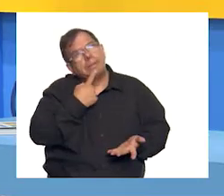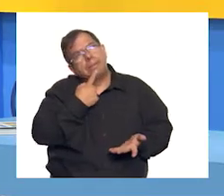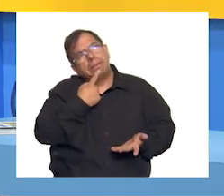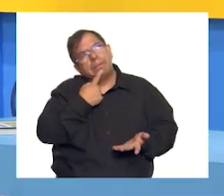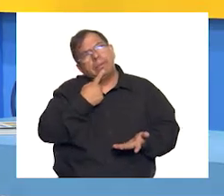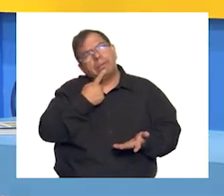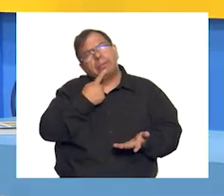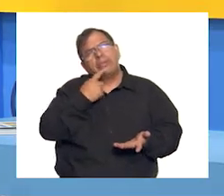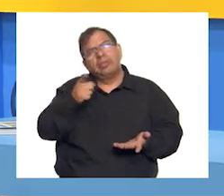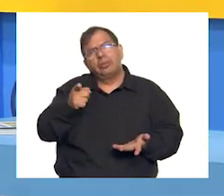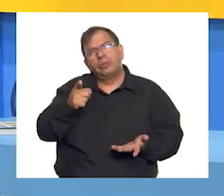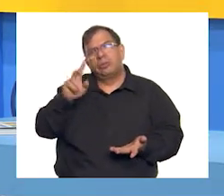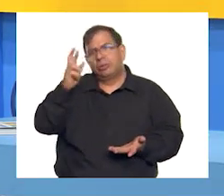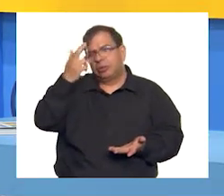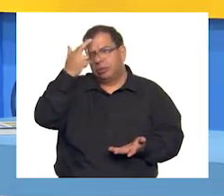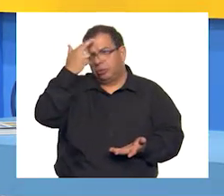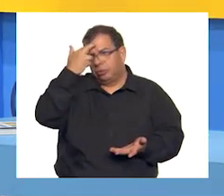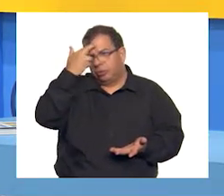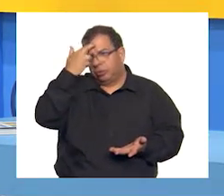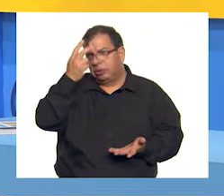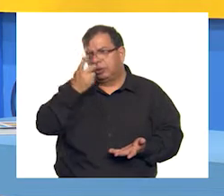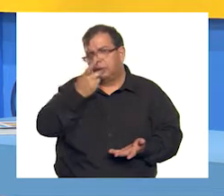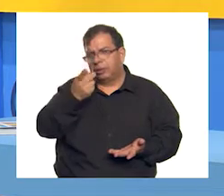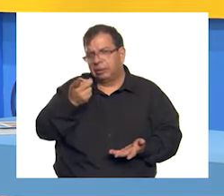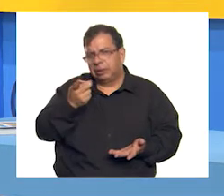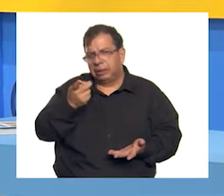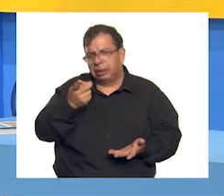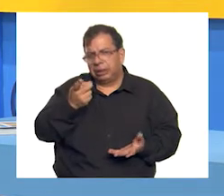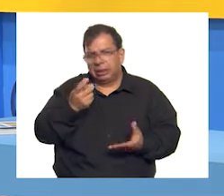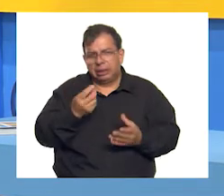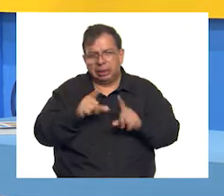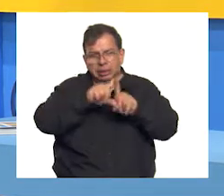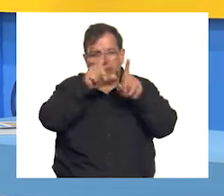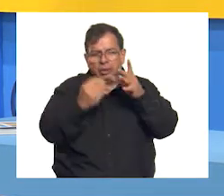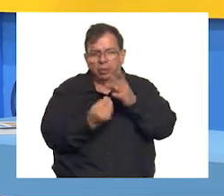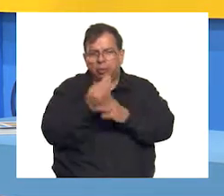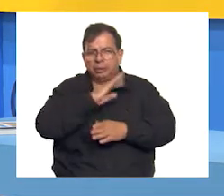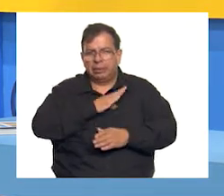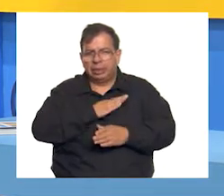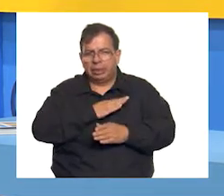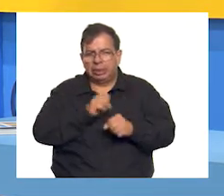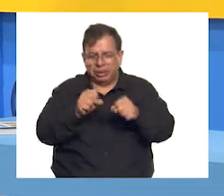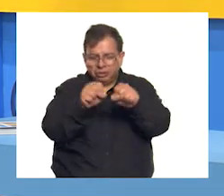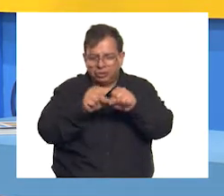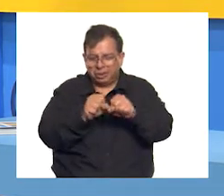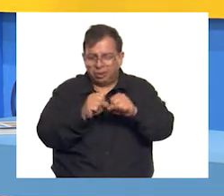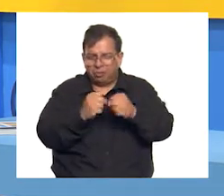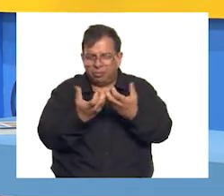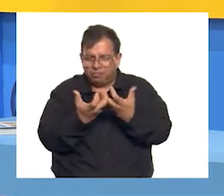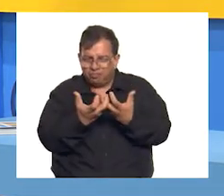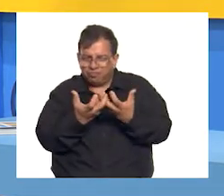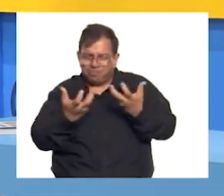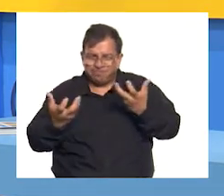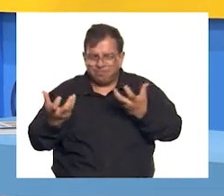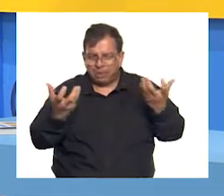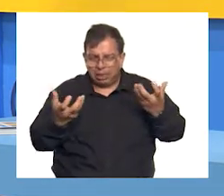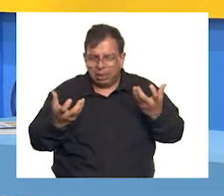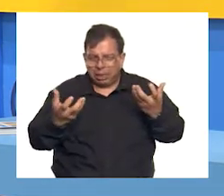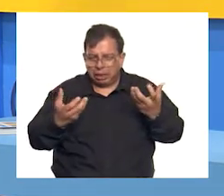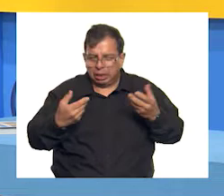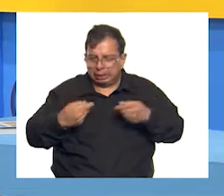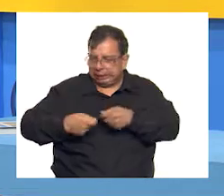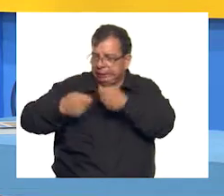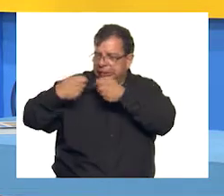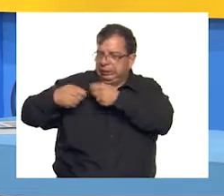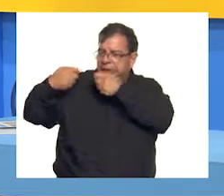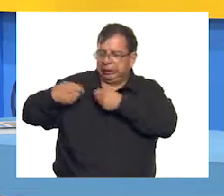Pues para empezar, recuerdo que habíamos dicho que en la Nueva España la sociedad estaba dividida según el origen étnico y